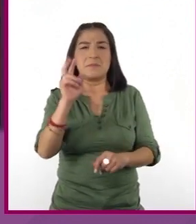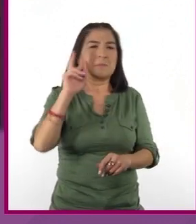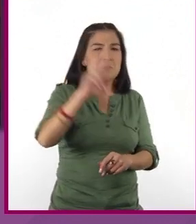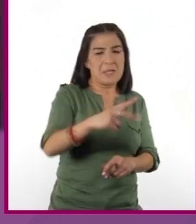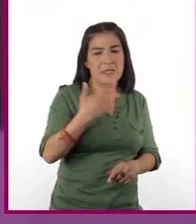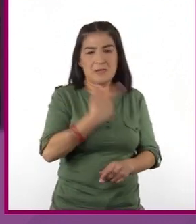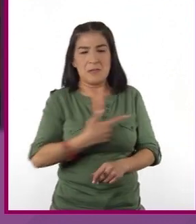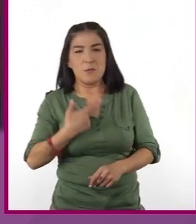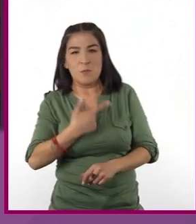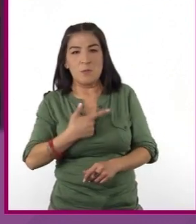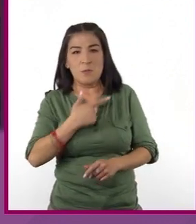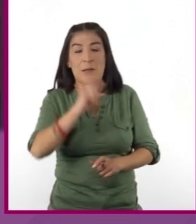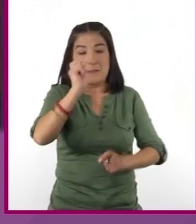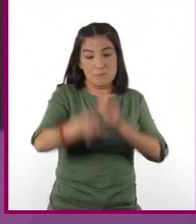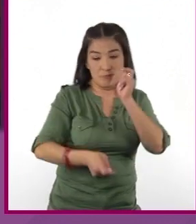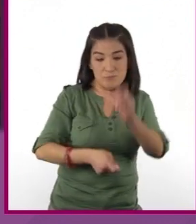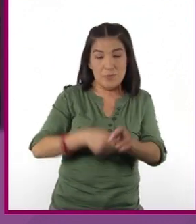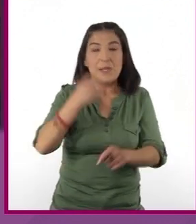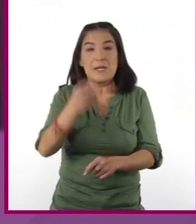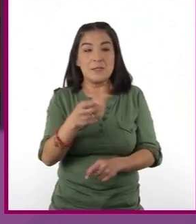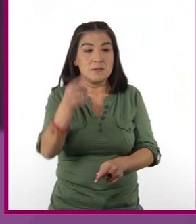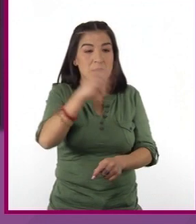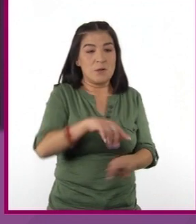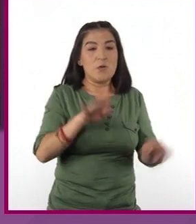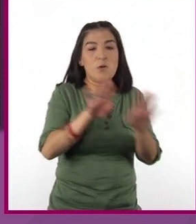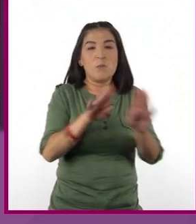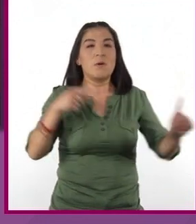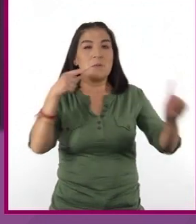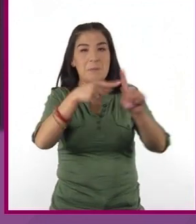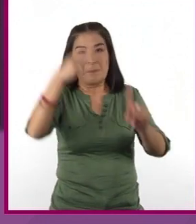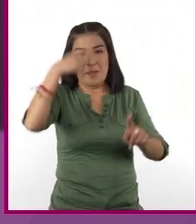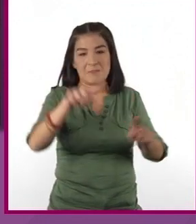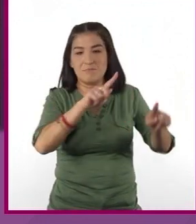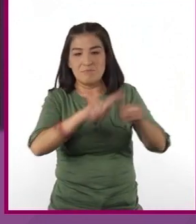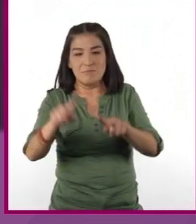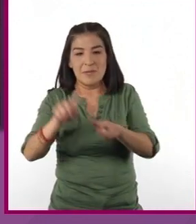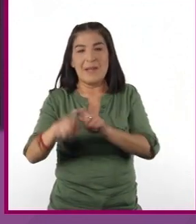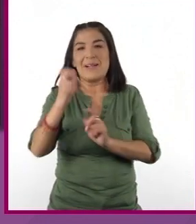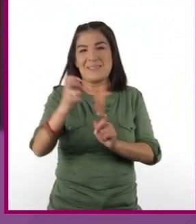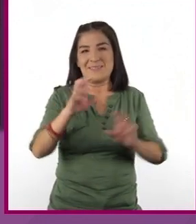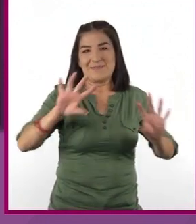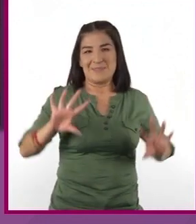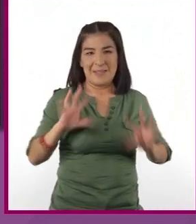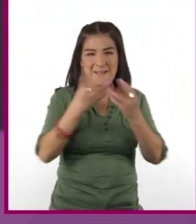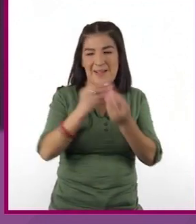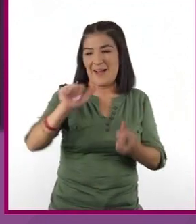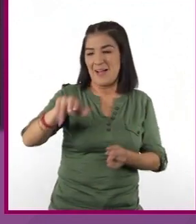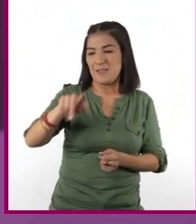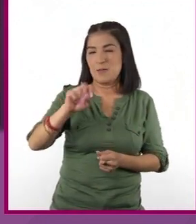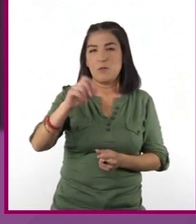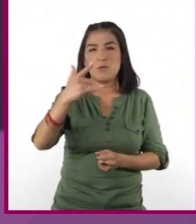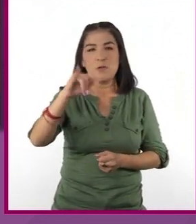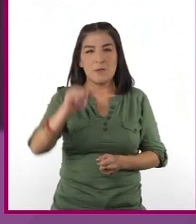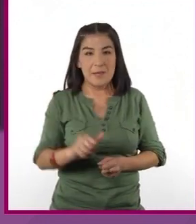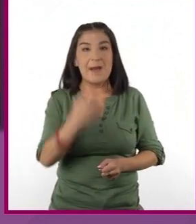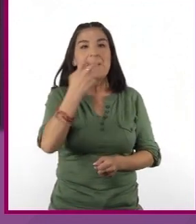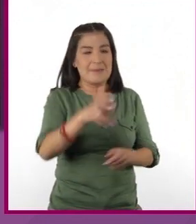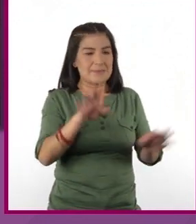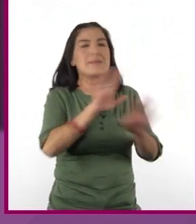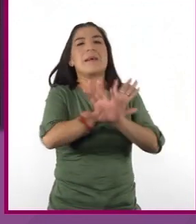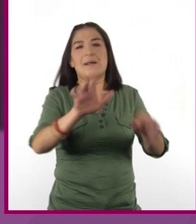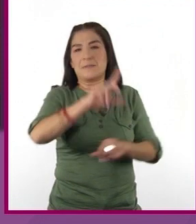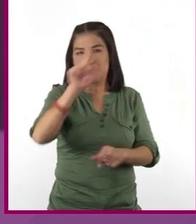Entonces, dependiendo del enfoque que utilicemos para la elaboración de una antología, es cuando decidiremos qué